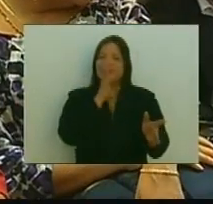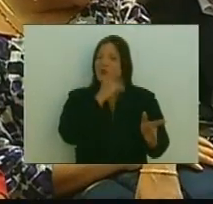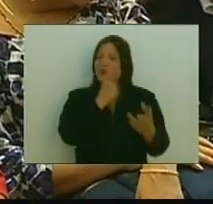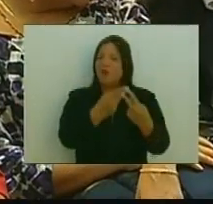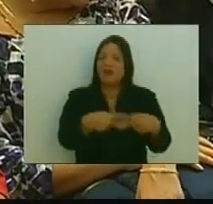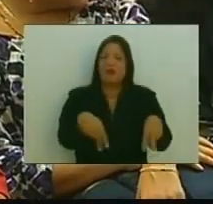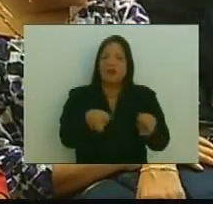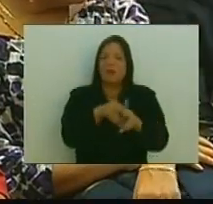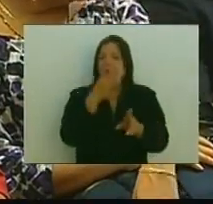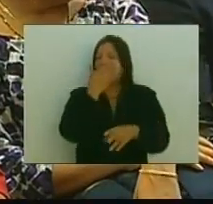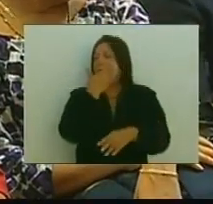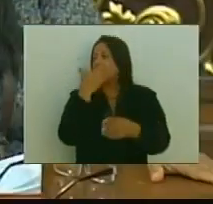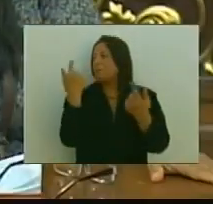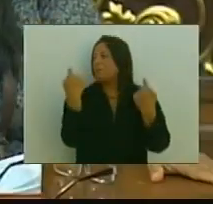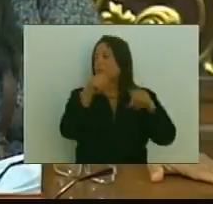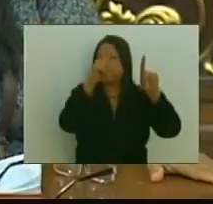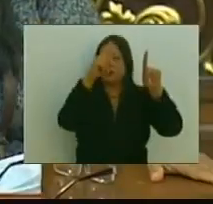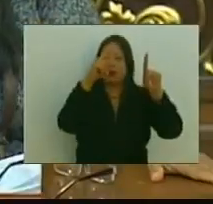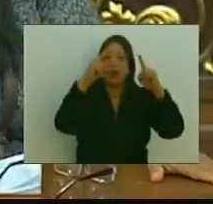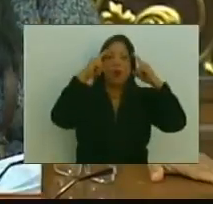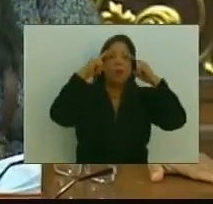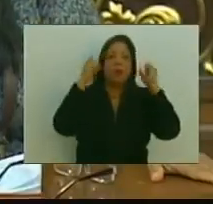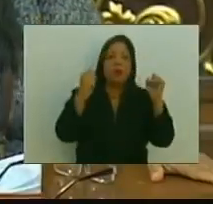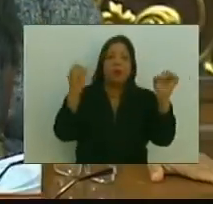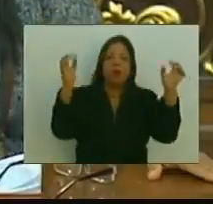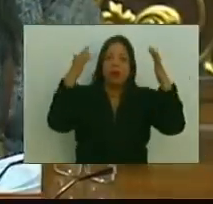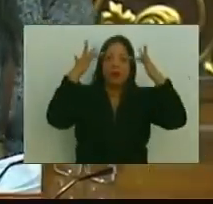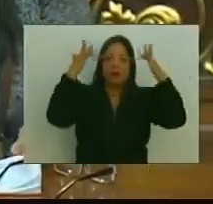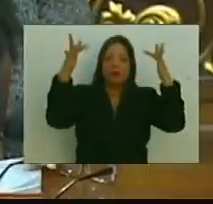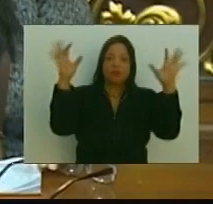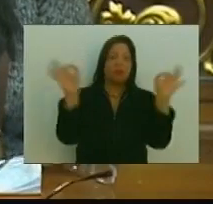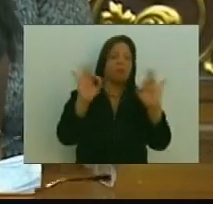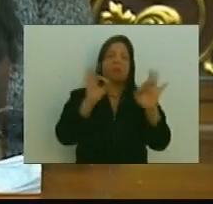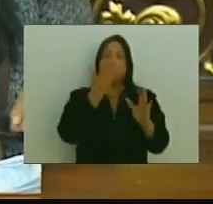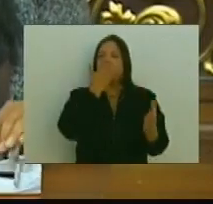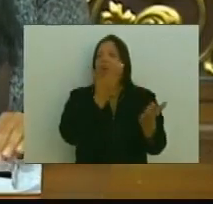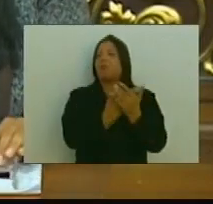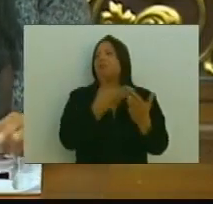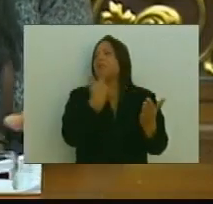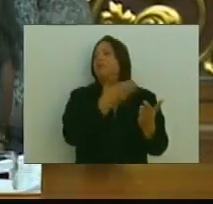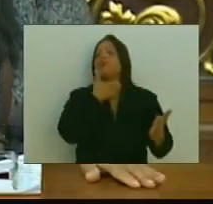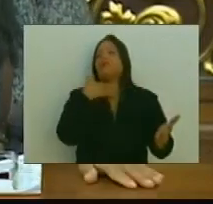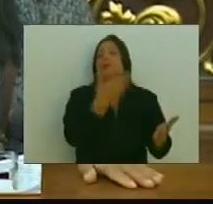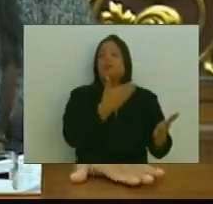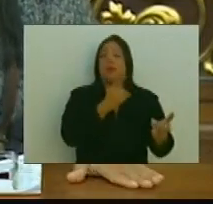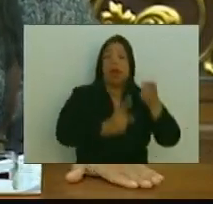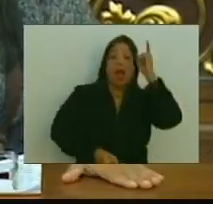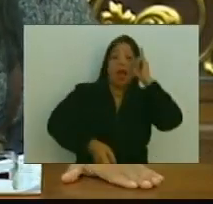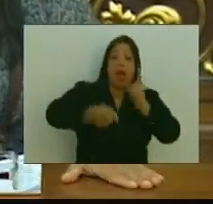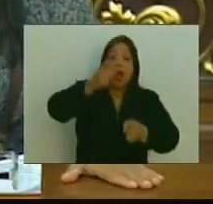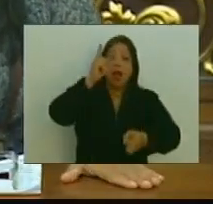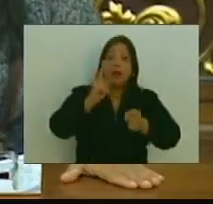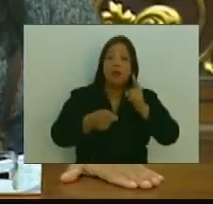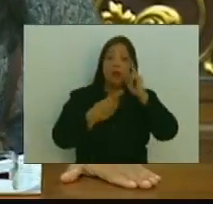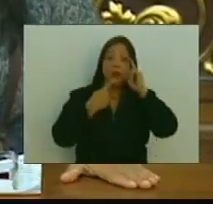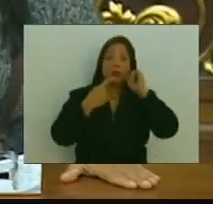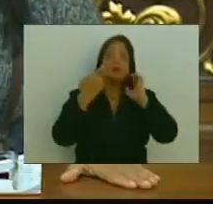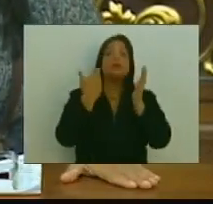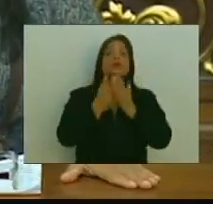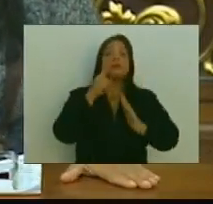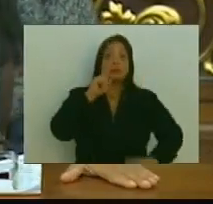e ignorar nuestras potencialidades. Fue así como incluso hay que decir que